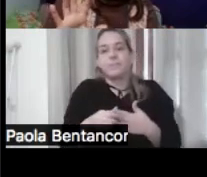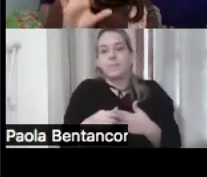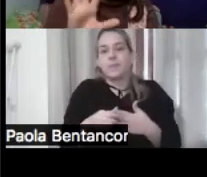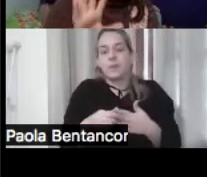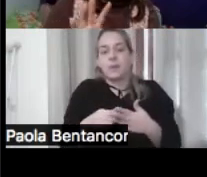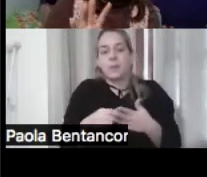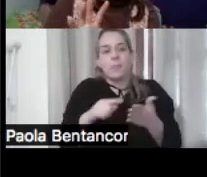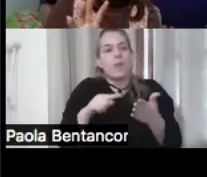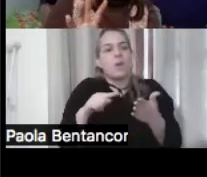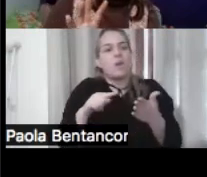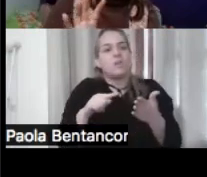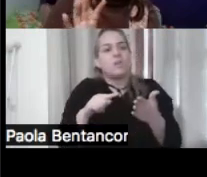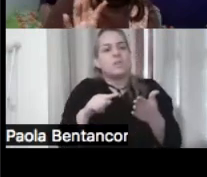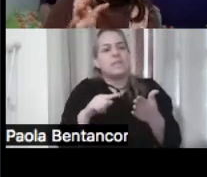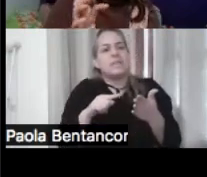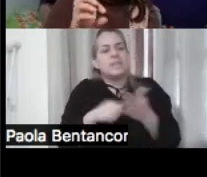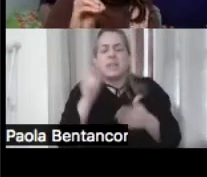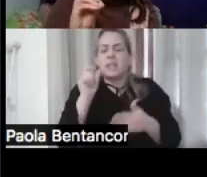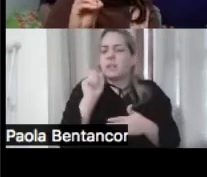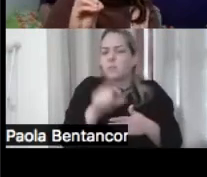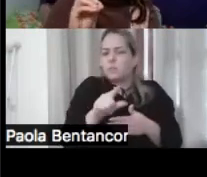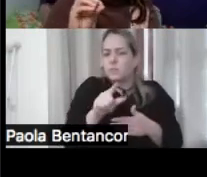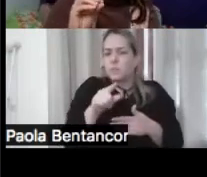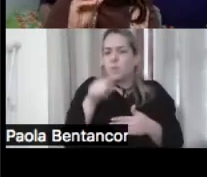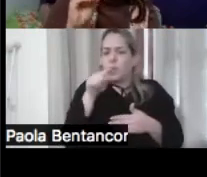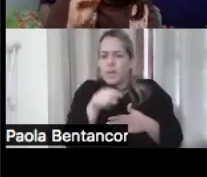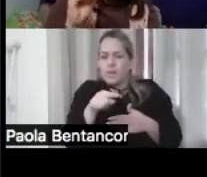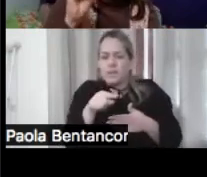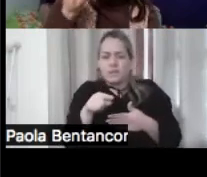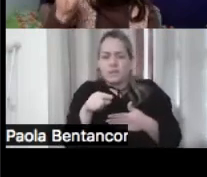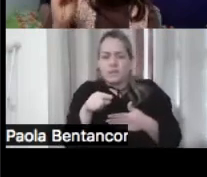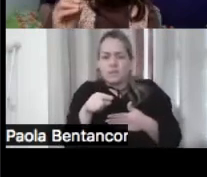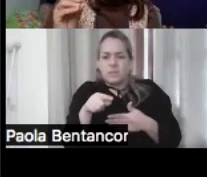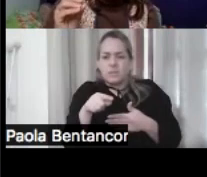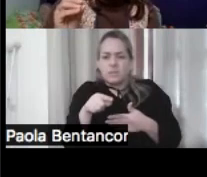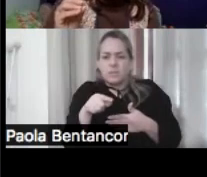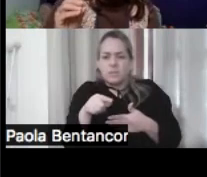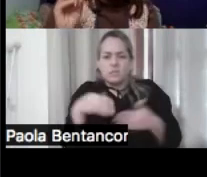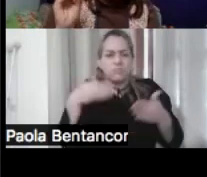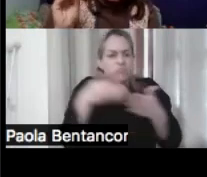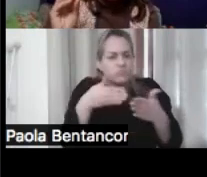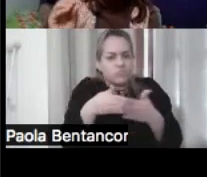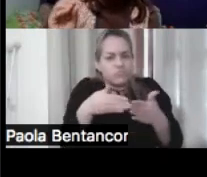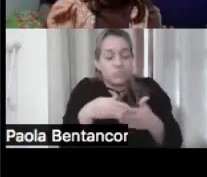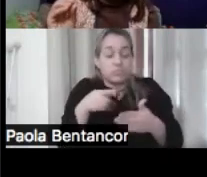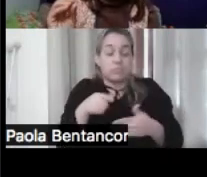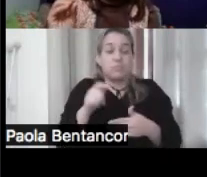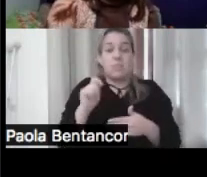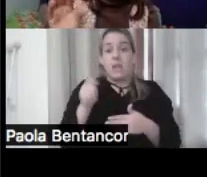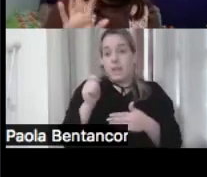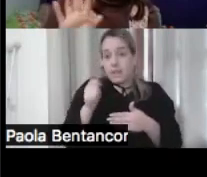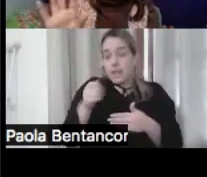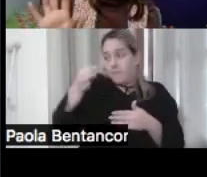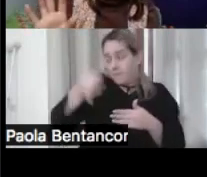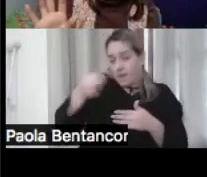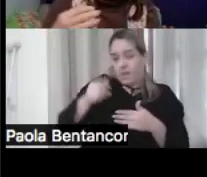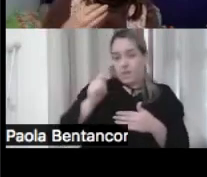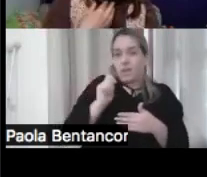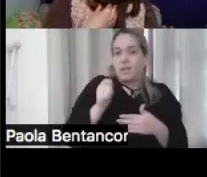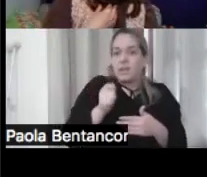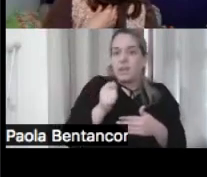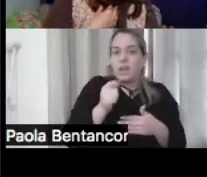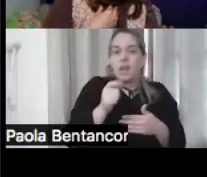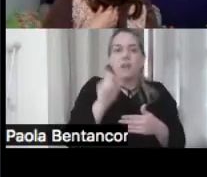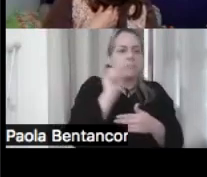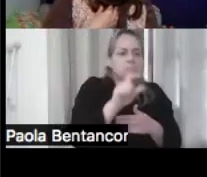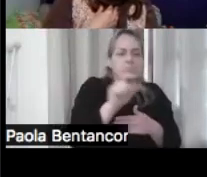se centra en esta característica de la persona, sino que se centra en que quien sea esa persona con sus características personales, que no están